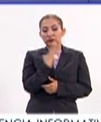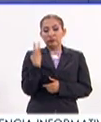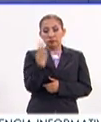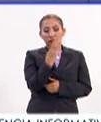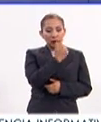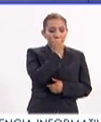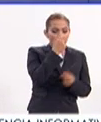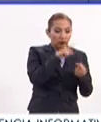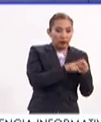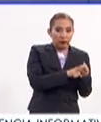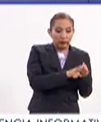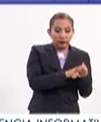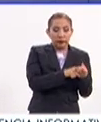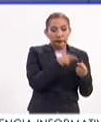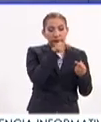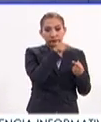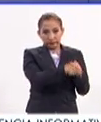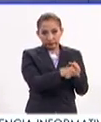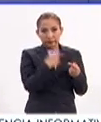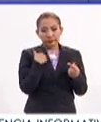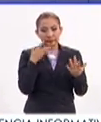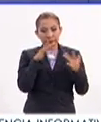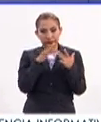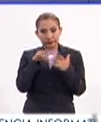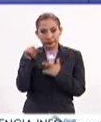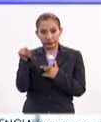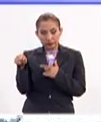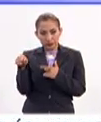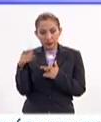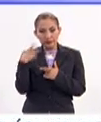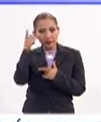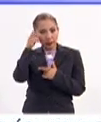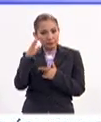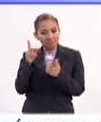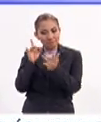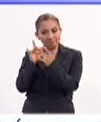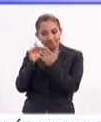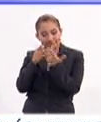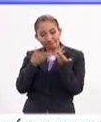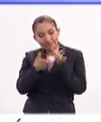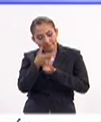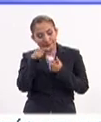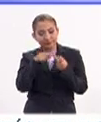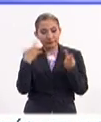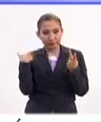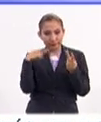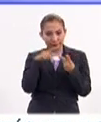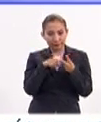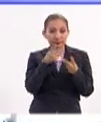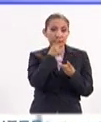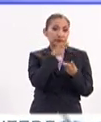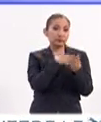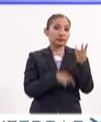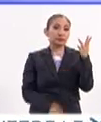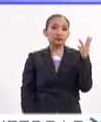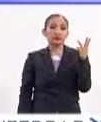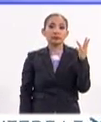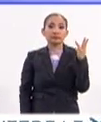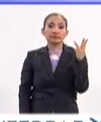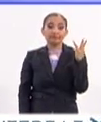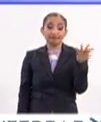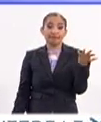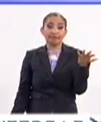que el alumno tenga el contacto directo con los directivos, con los docentes y con los padres de familia.